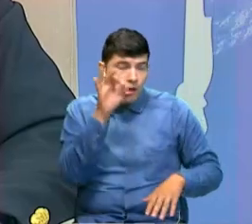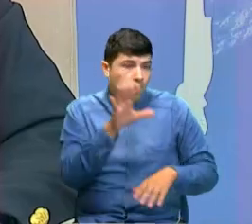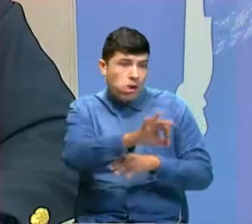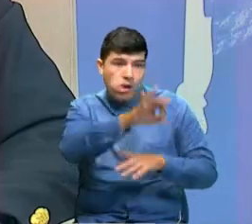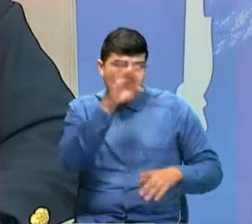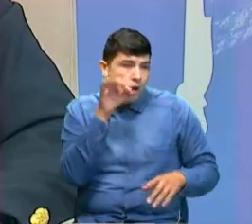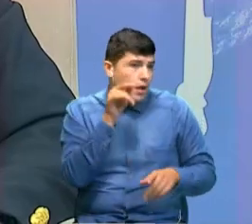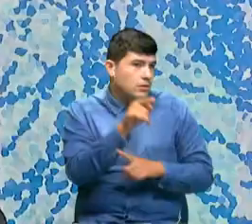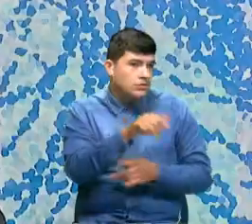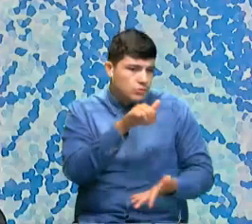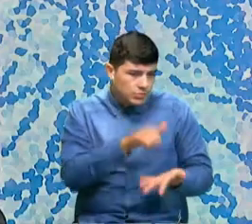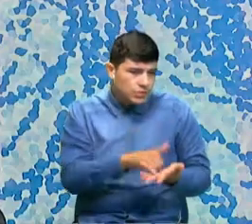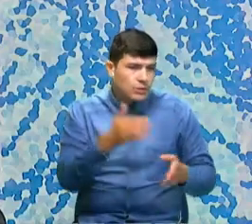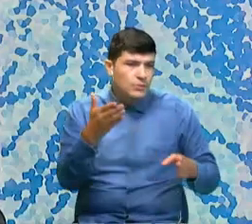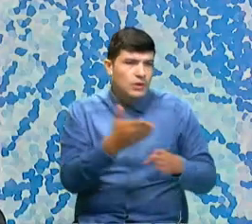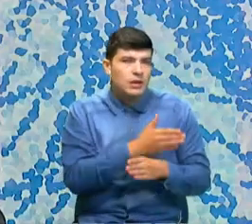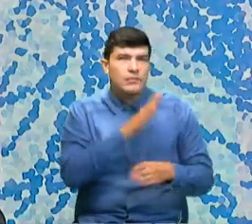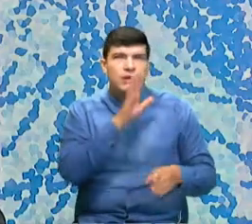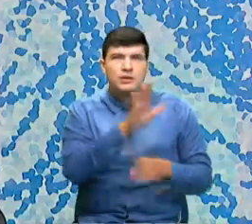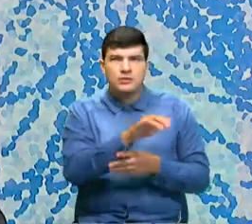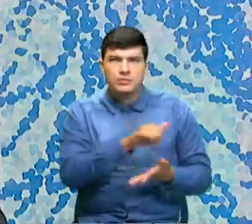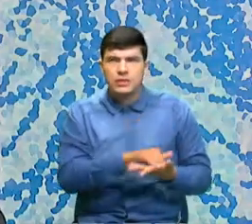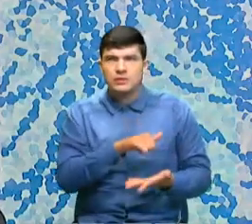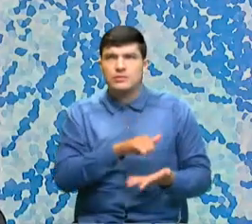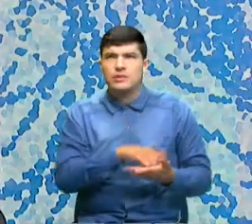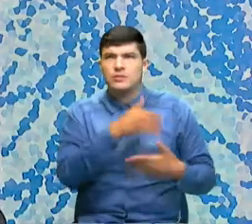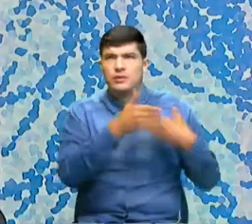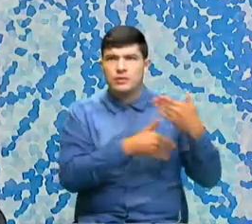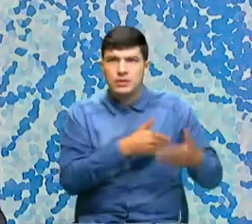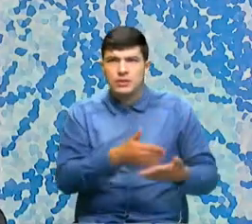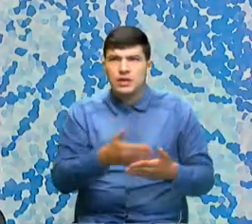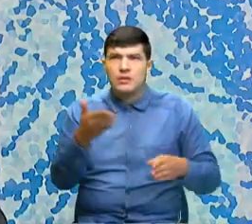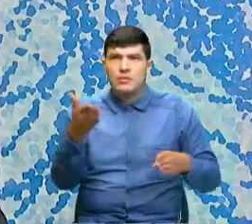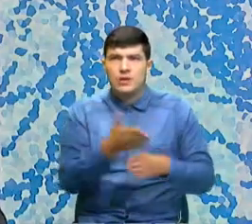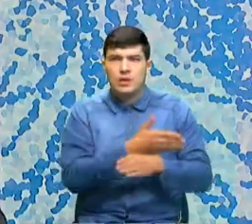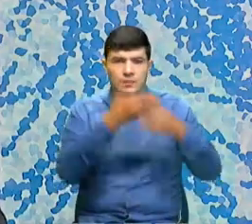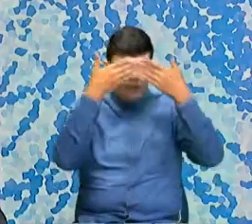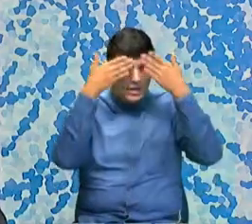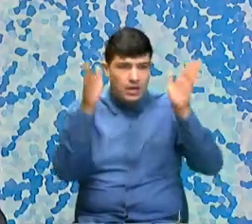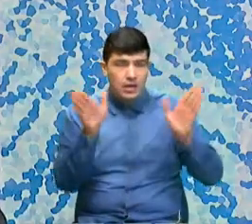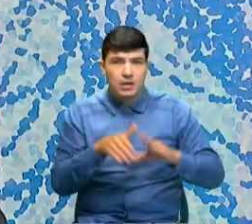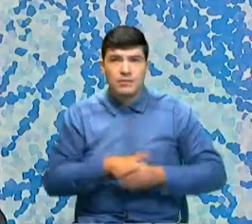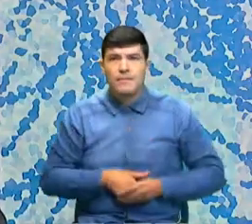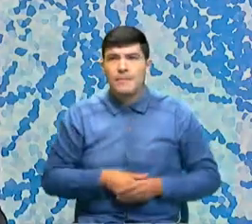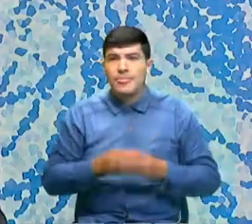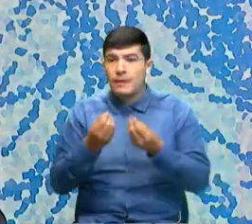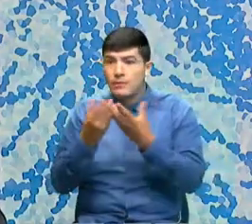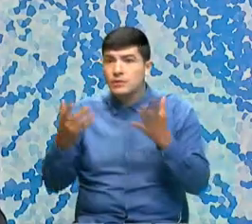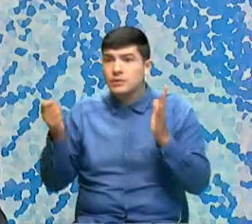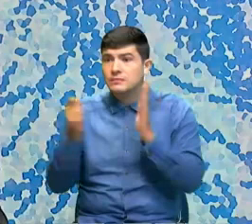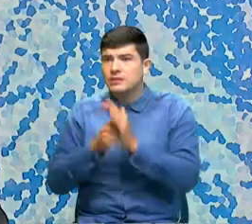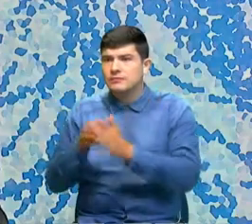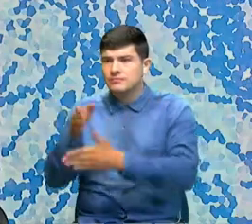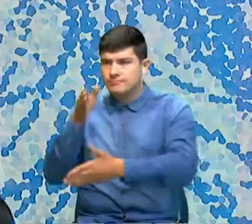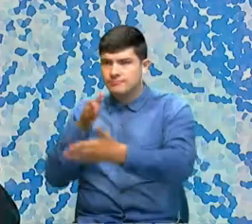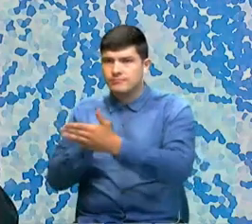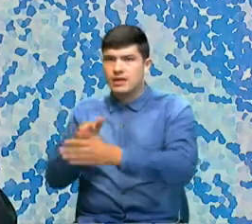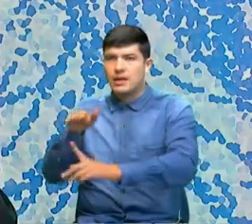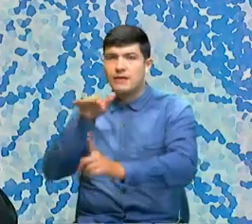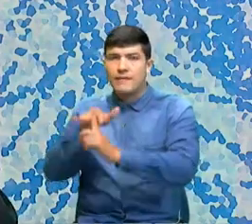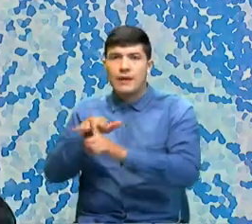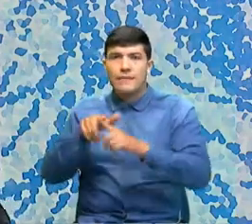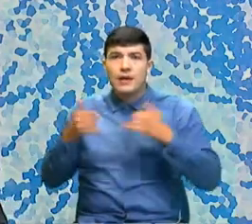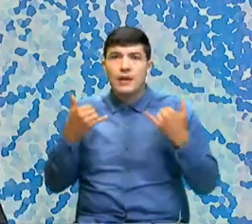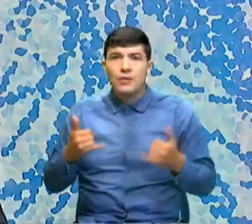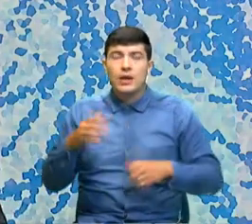eligiendo, ese es el problema de las mayorías y es el problema de la democracia. Sí. De que muchas veces va en contra. Ah, el